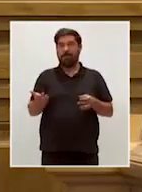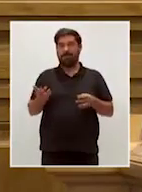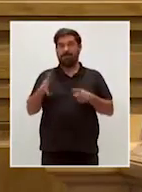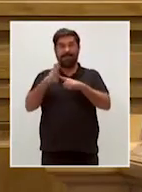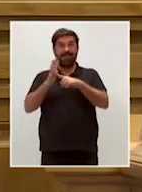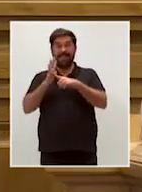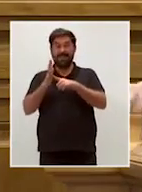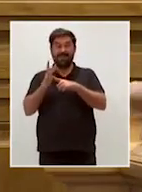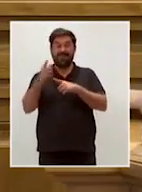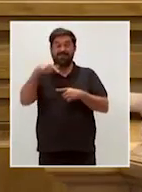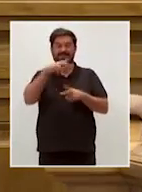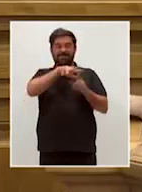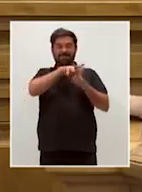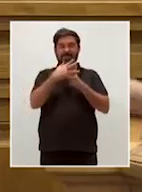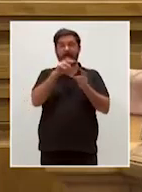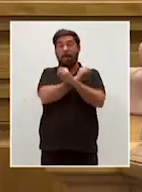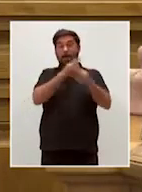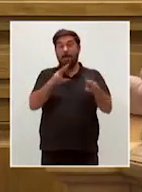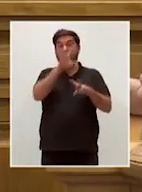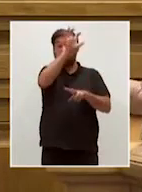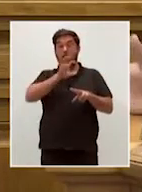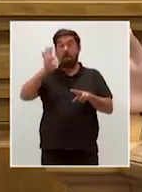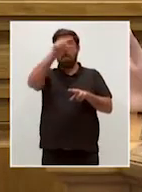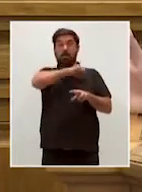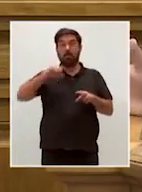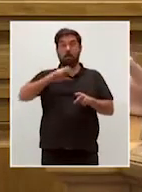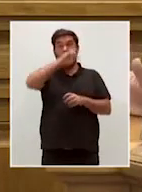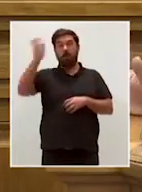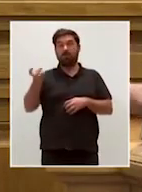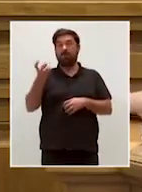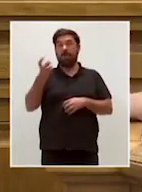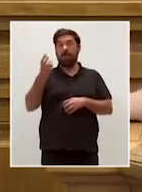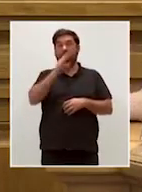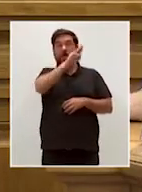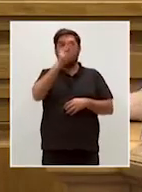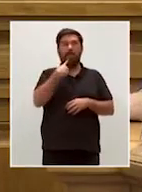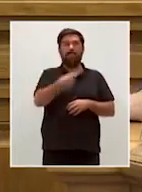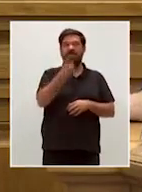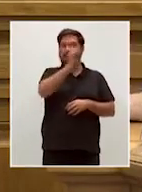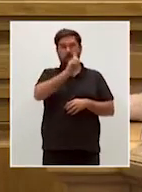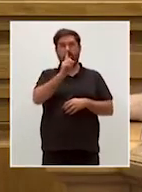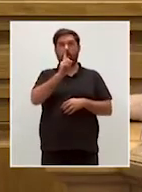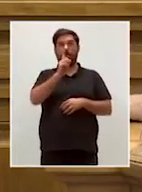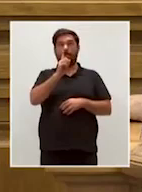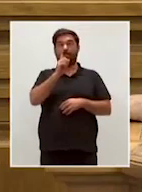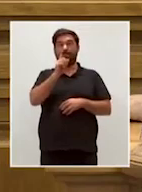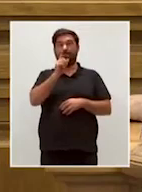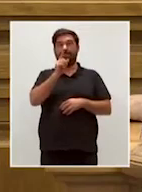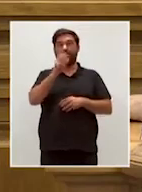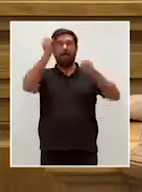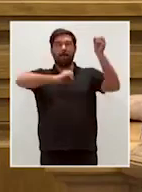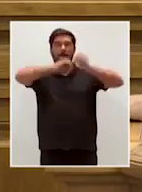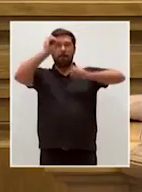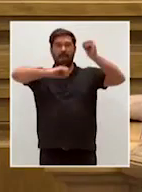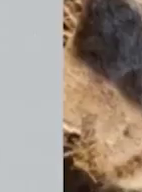consejero de agricultura Francisco Martínez Arroyo en las Cortes regionales para explicar lo que dicen que ha sido la nefasta gestión del gobierno de